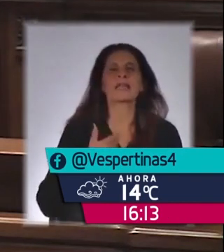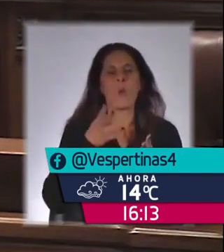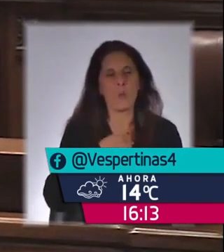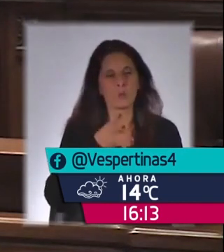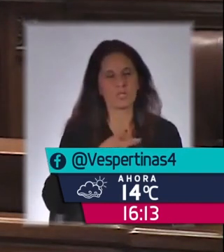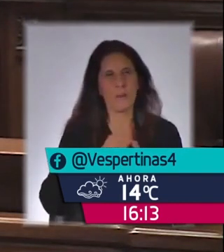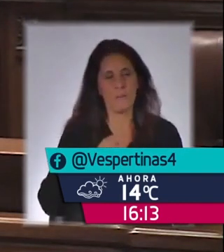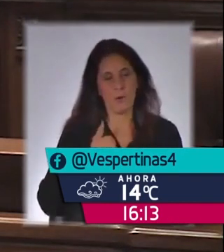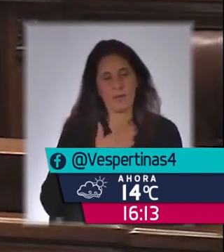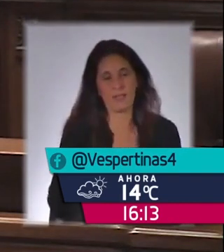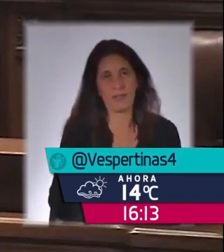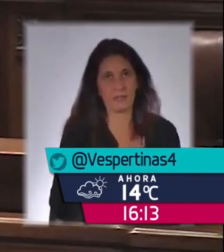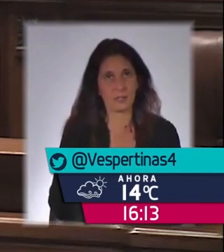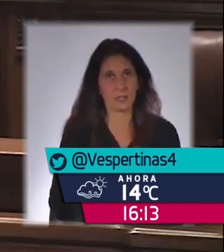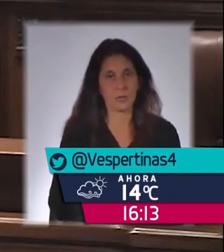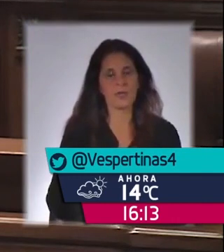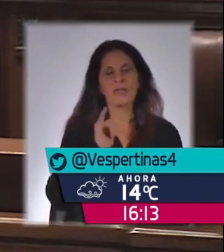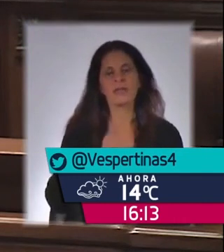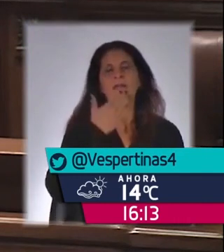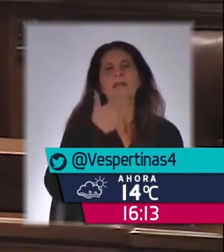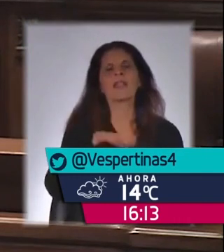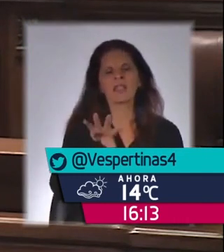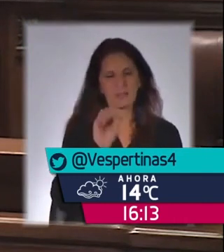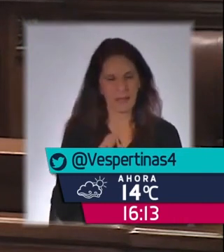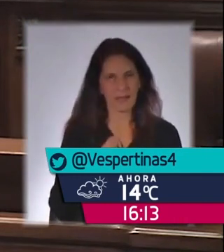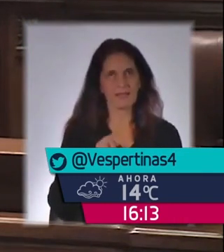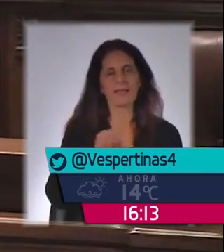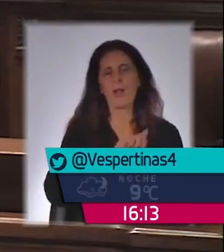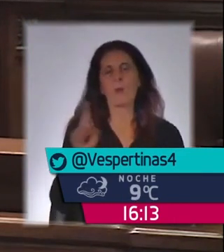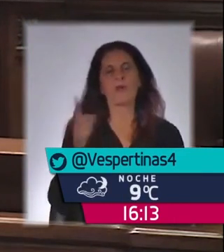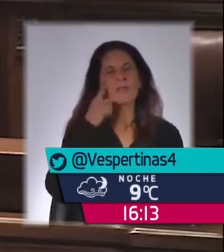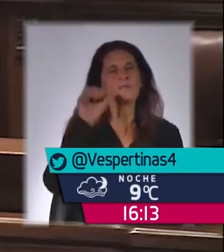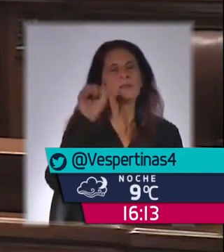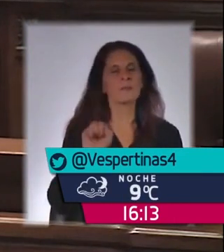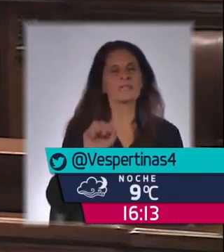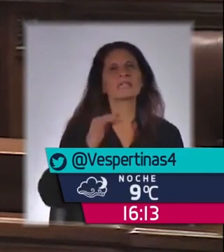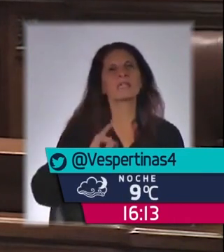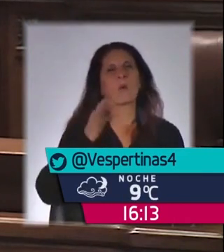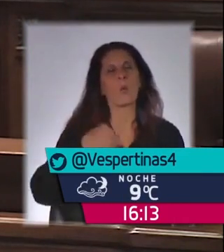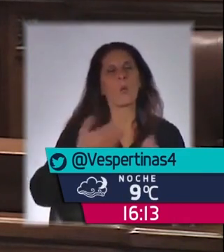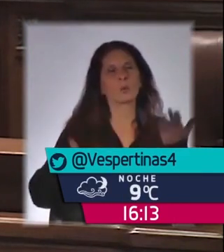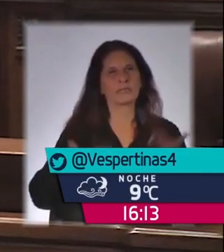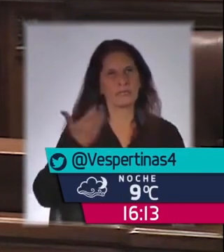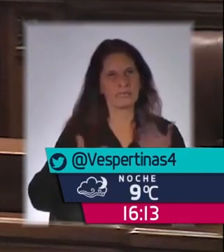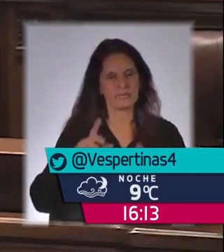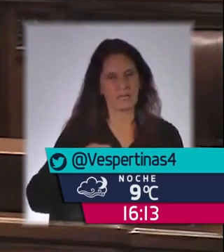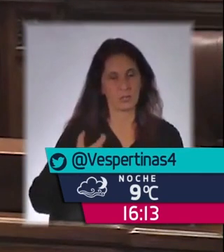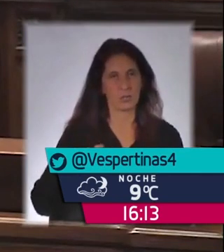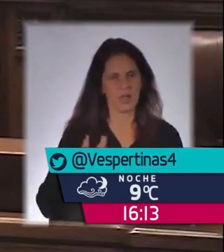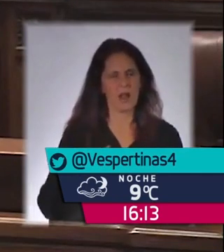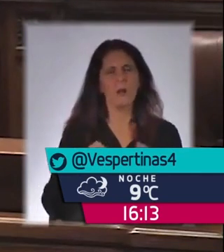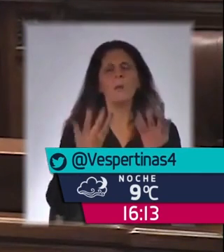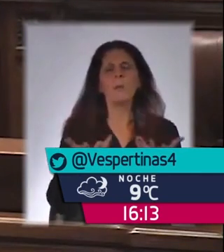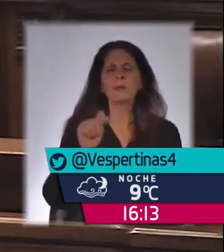derechos, ni más sensible que la que entiende que no puede haber feminismo sin justicia social. Pero ¿por qué